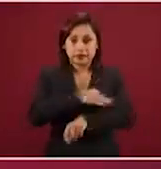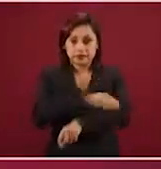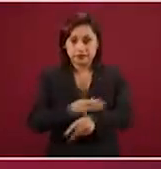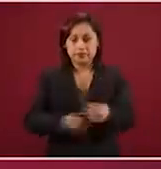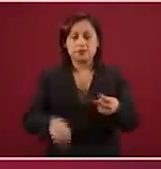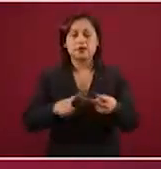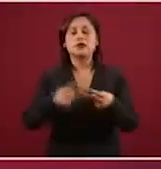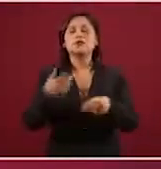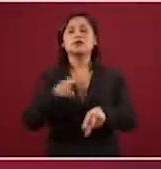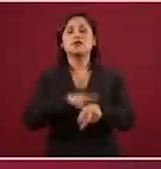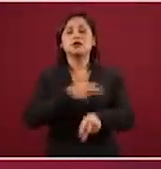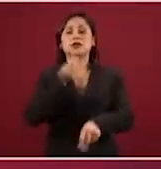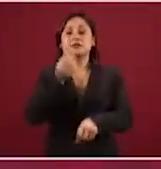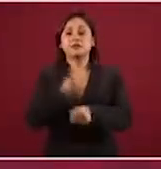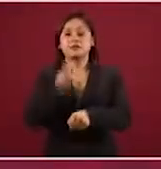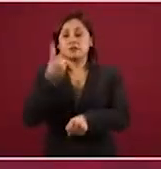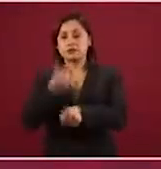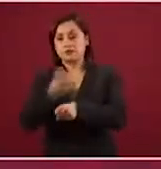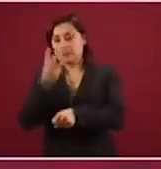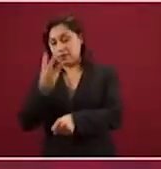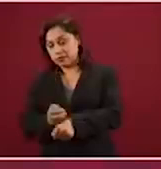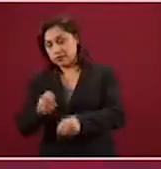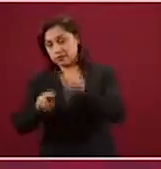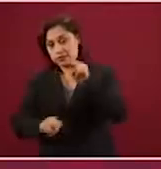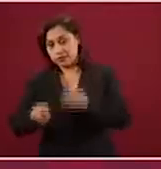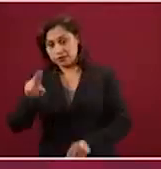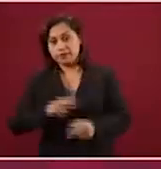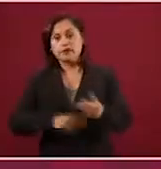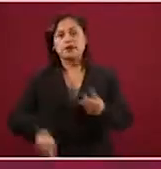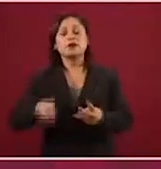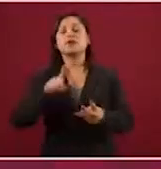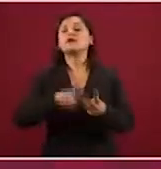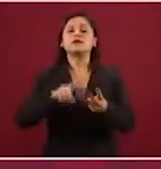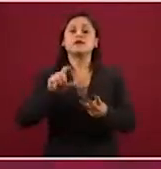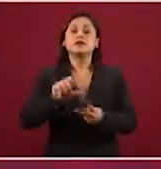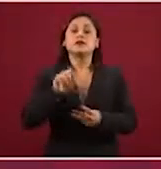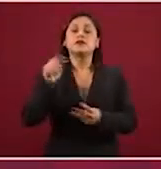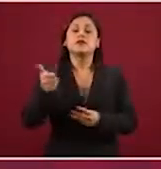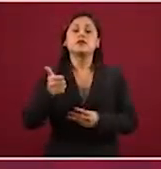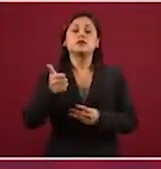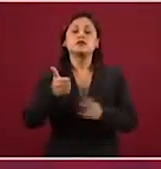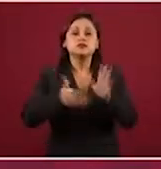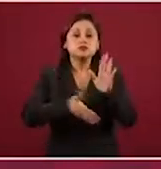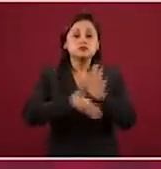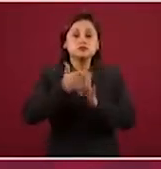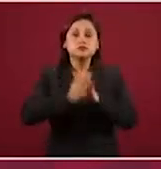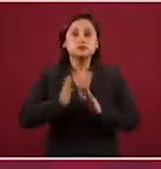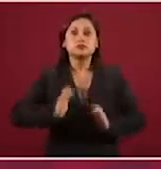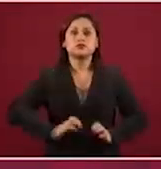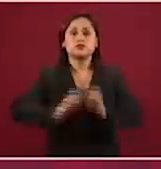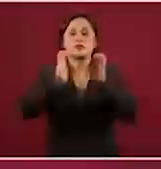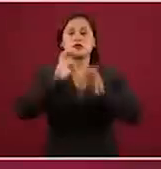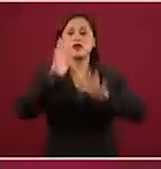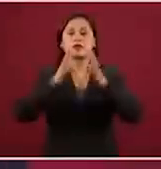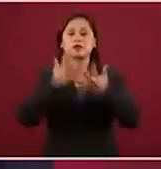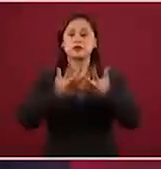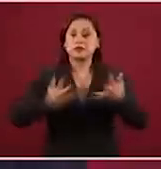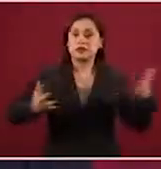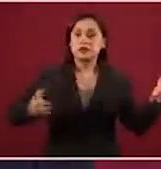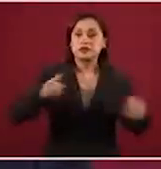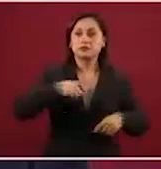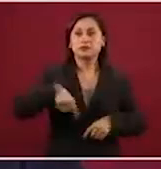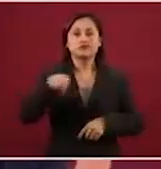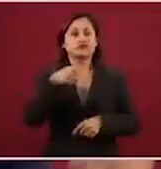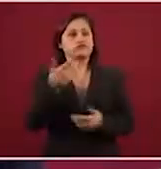nivel instalaciones o una capacidad instalada que muchas veces no se aprovecha en su totalidad ya lo ha dicho también